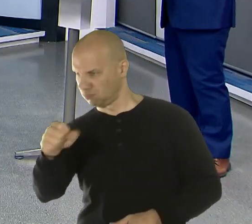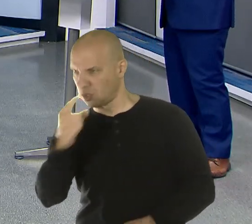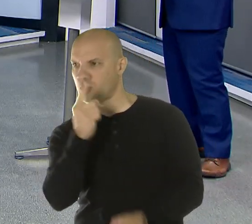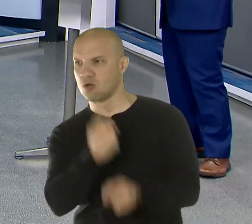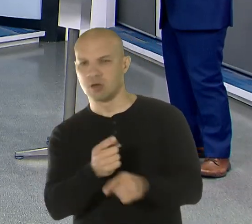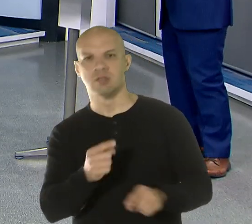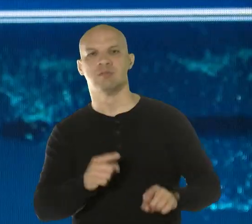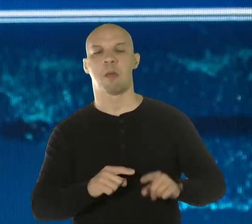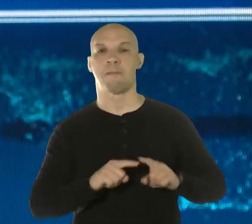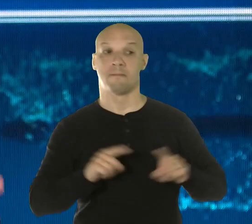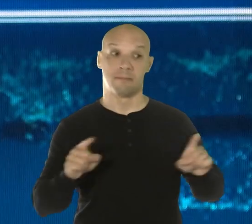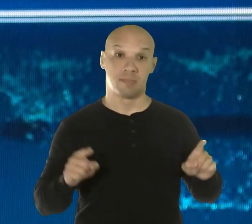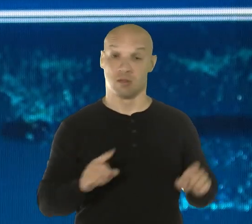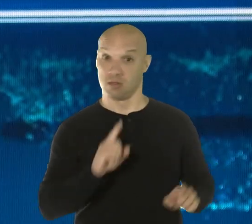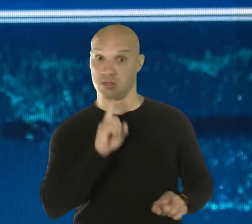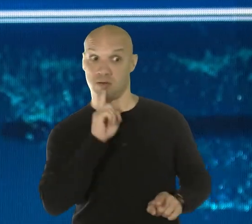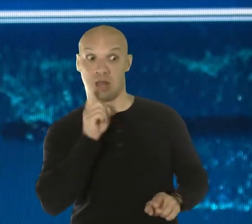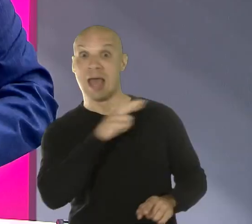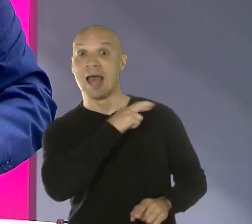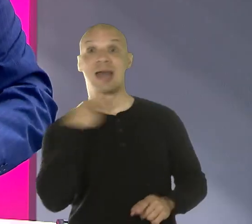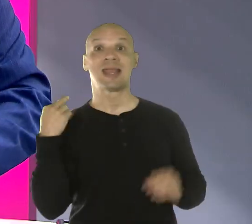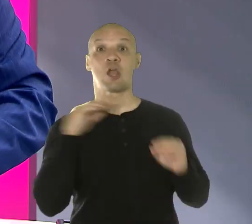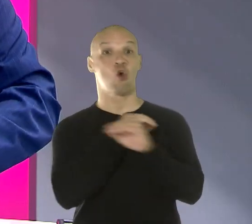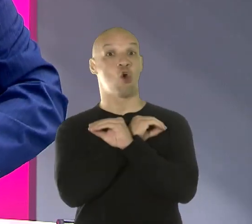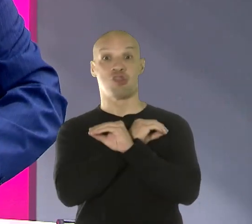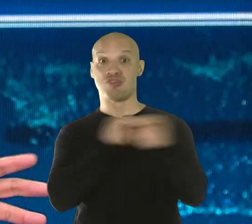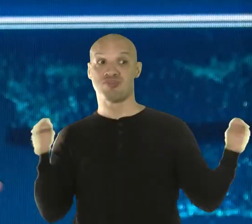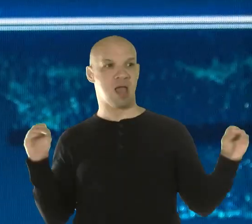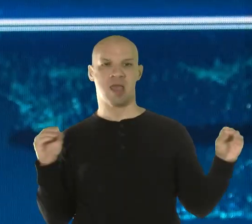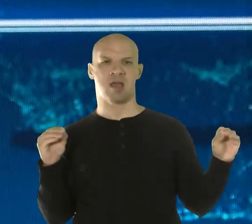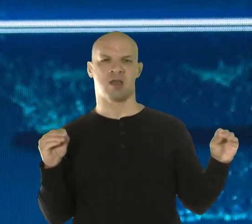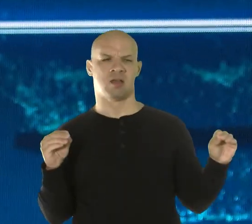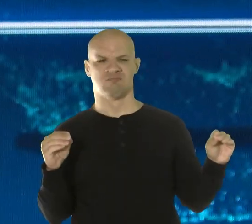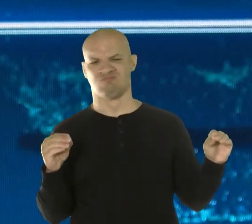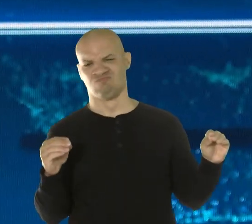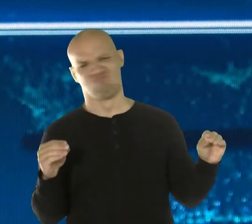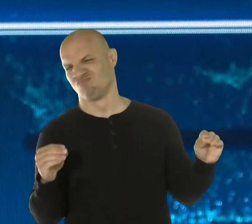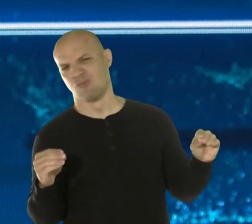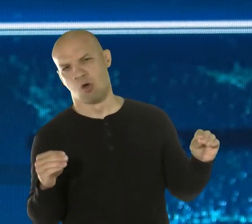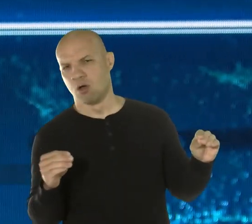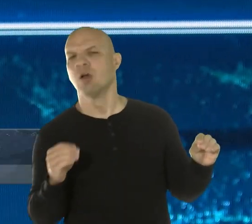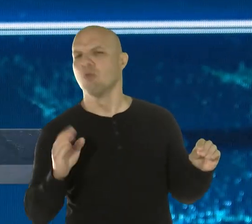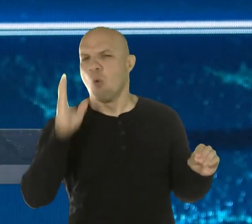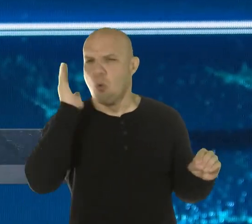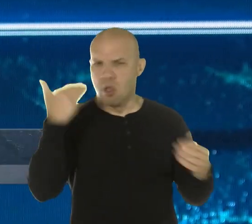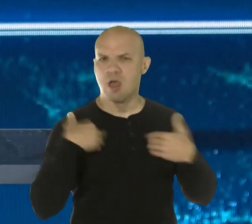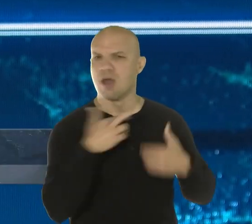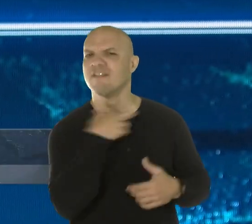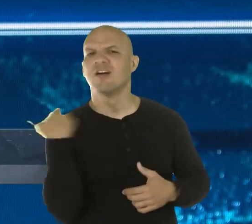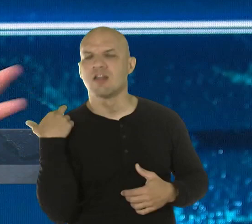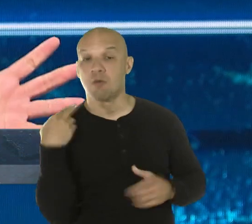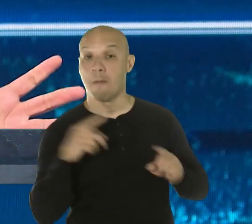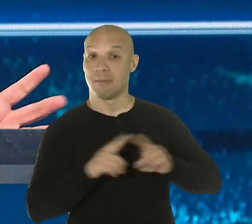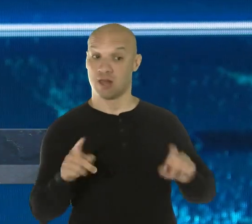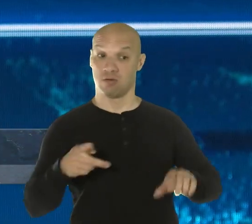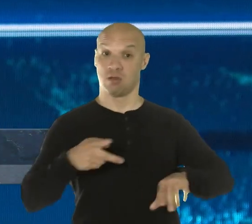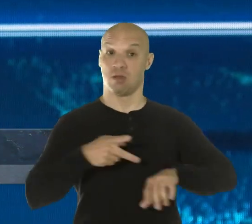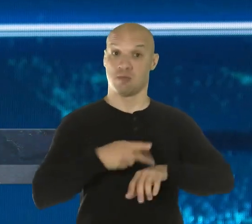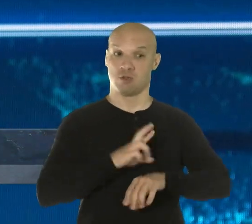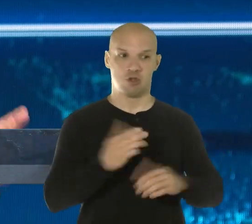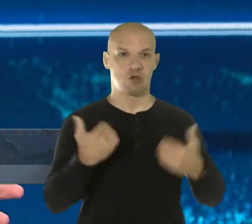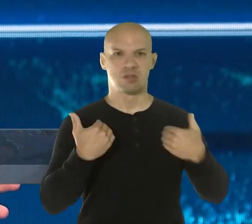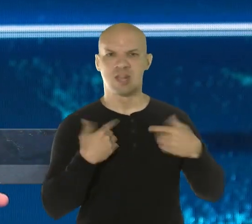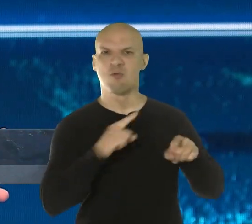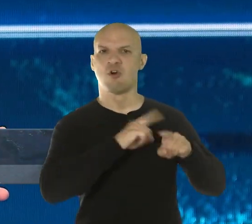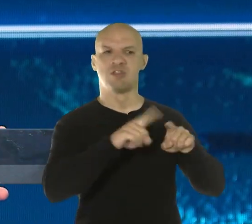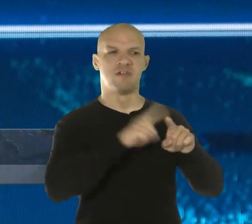no existe. Y hay que hacer incertidumbre cero no existe. Siempre va a haber algo de incertidumbre. Ahora, en Puerto Rico tenemos múltiples bancos y